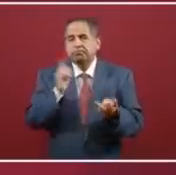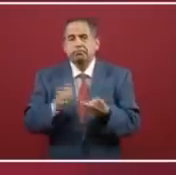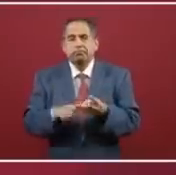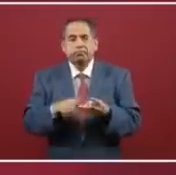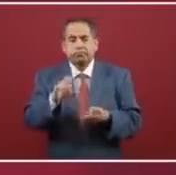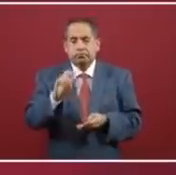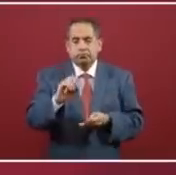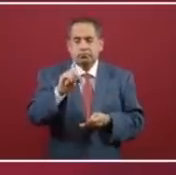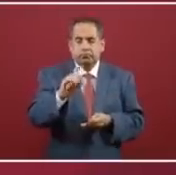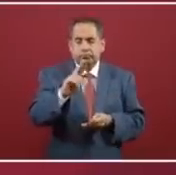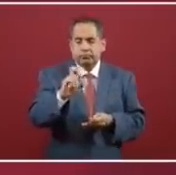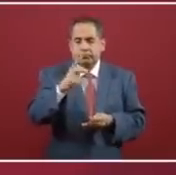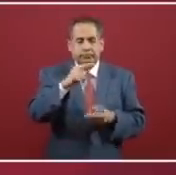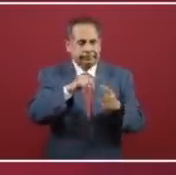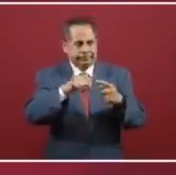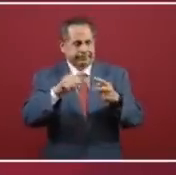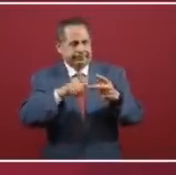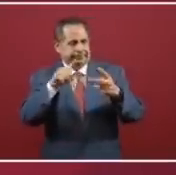lo de odebrecht